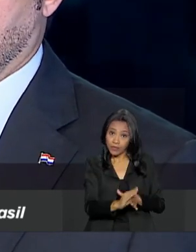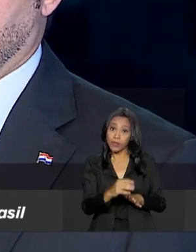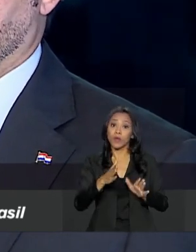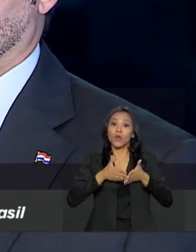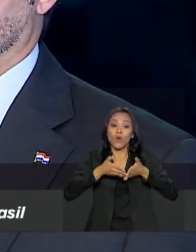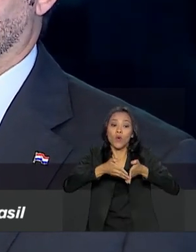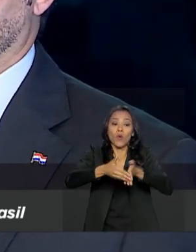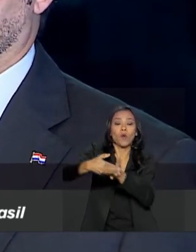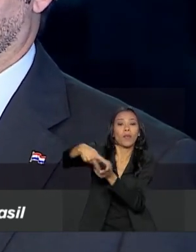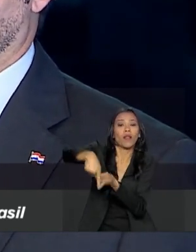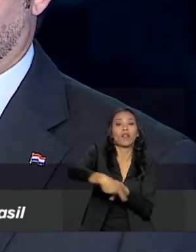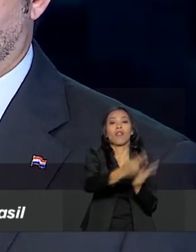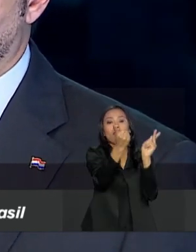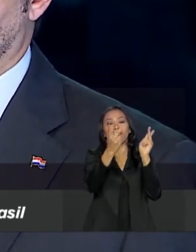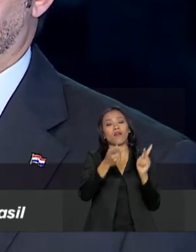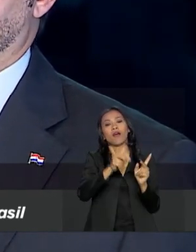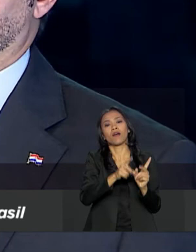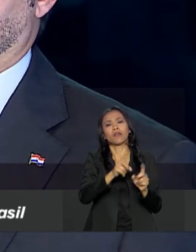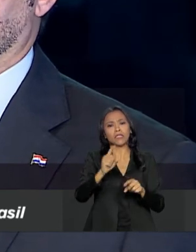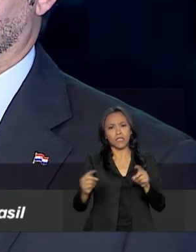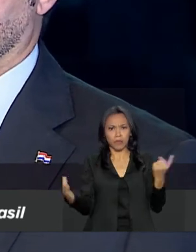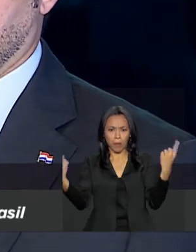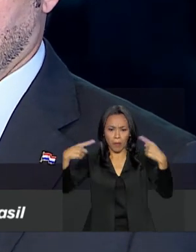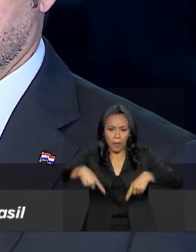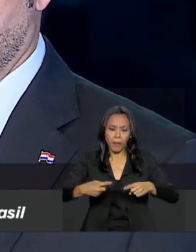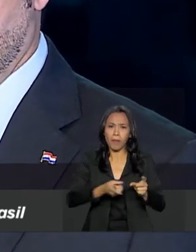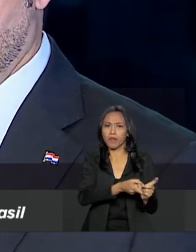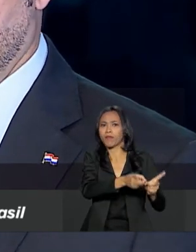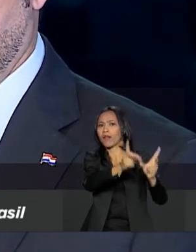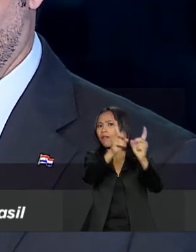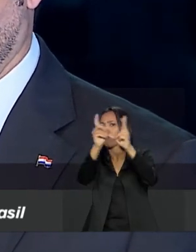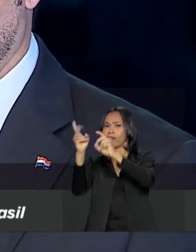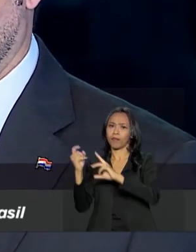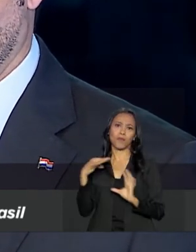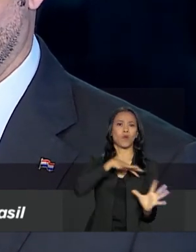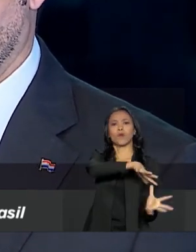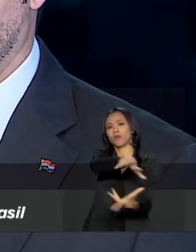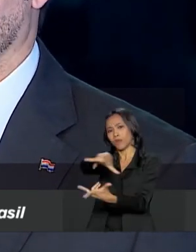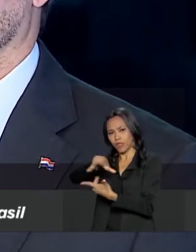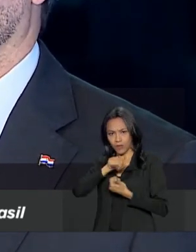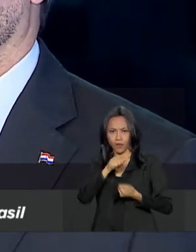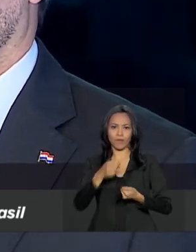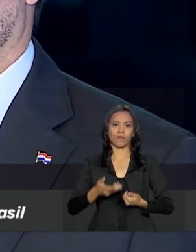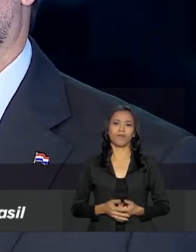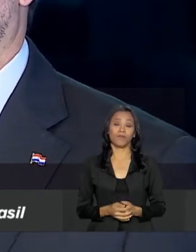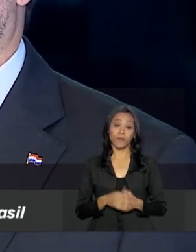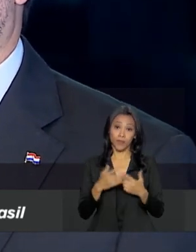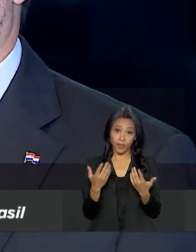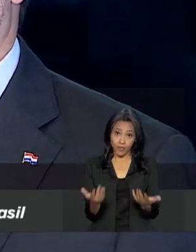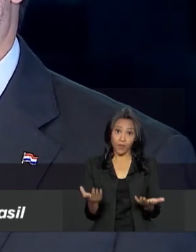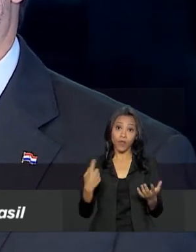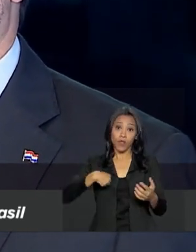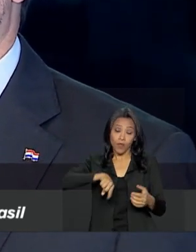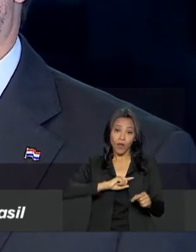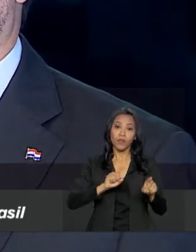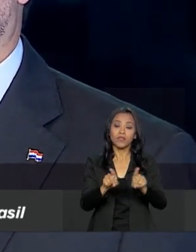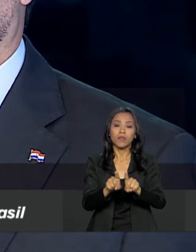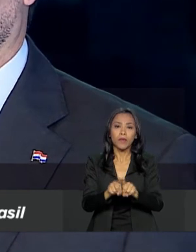para elevar la productividad y la competitividad de Brasil para los mercados internacionales. Hablamos también